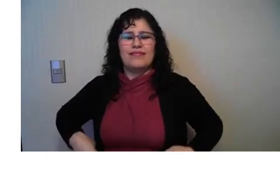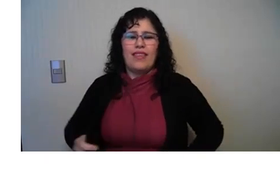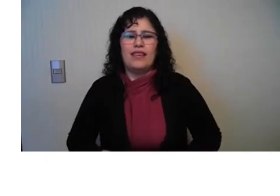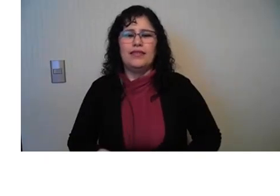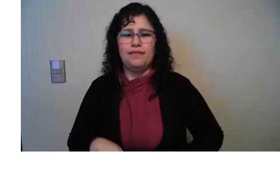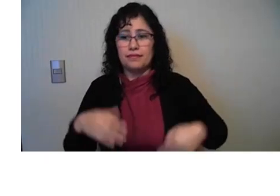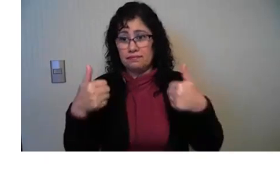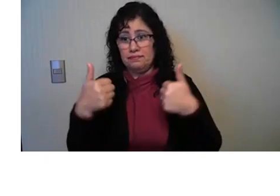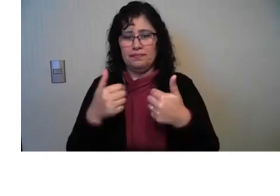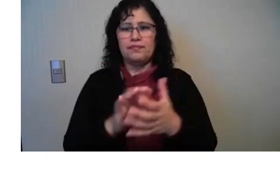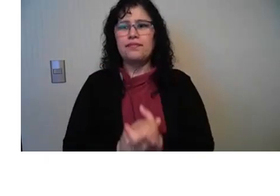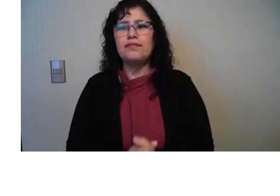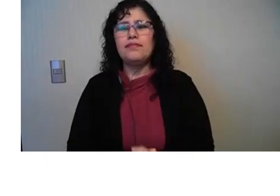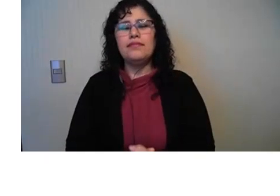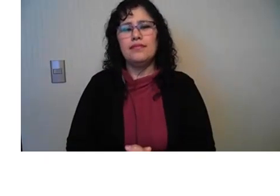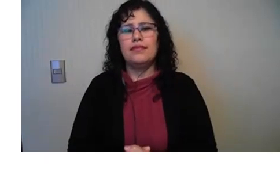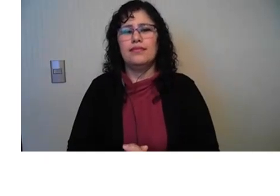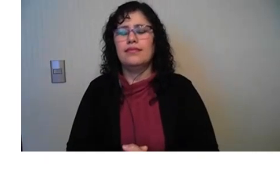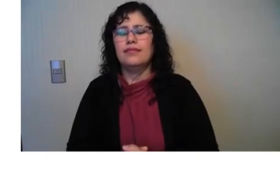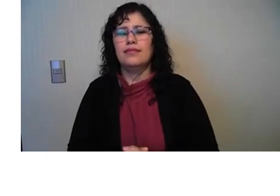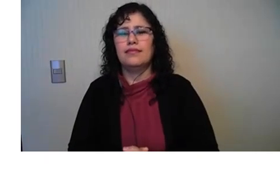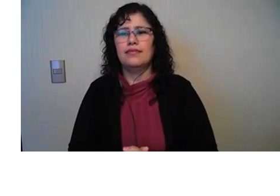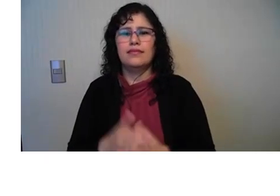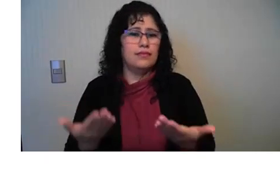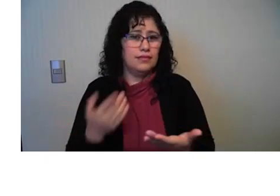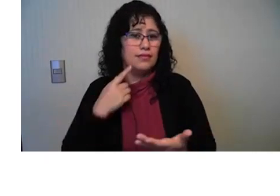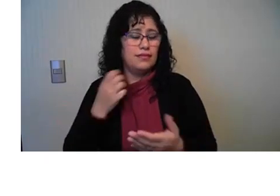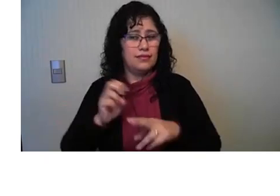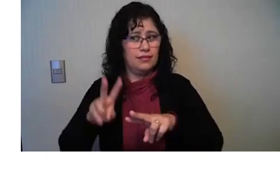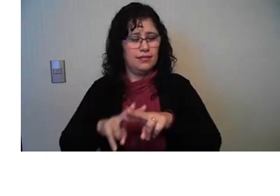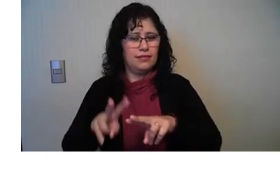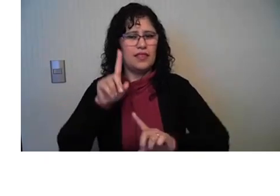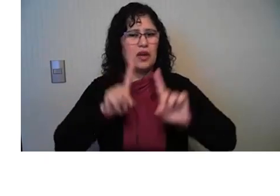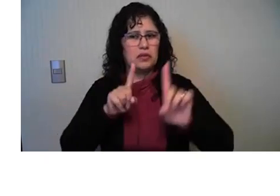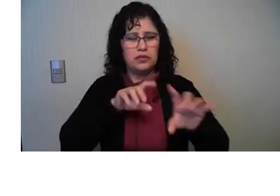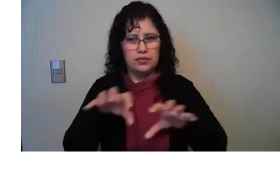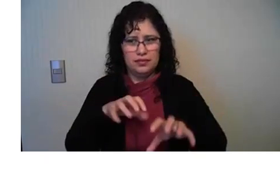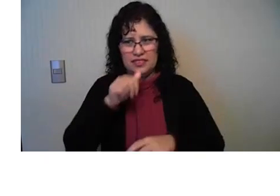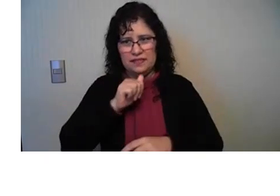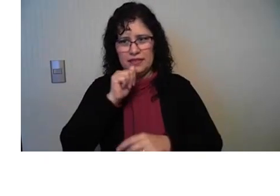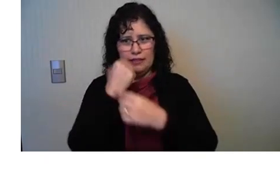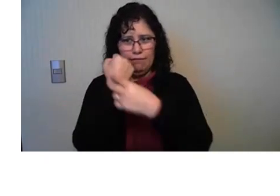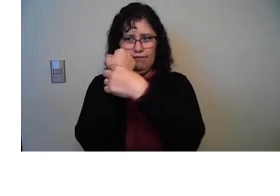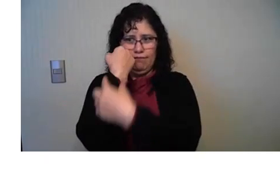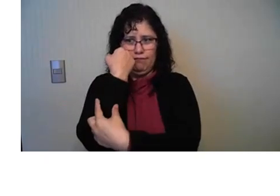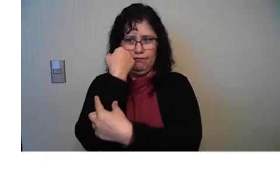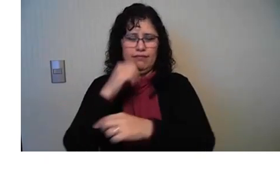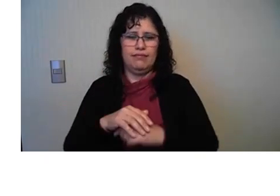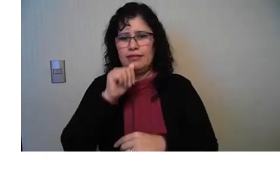Bien. Vamos a terminar con algunos aspectos del tronco encefálico,